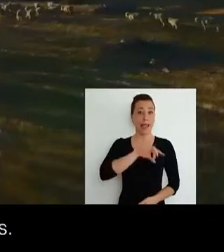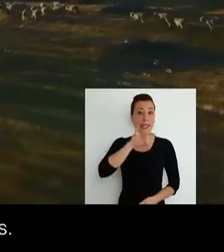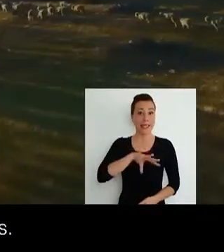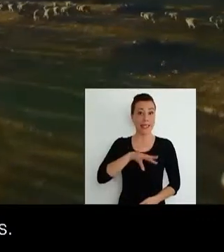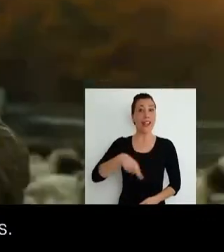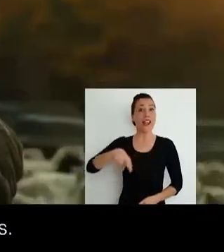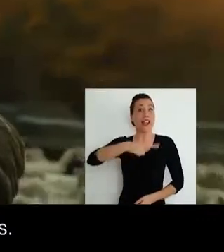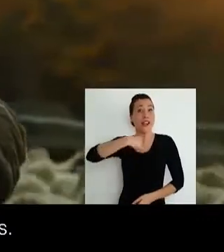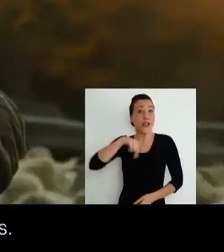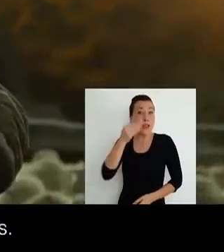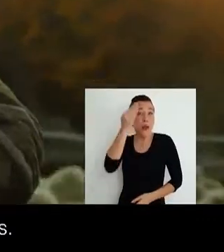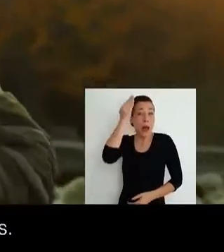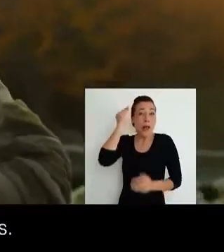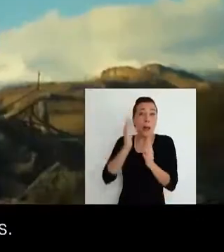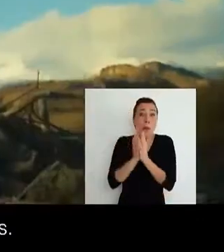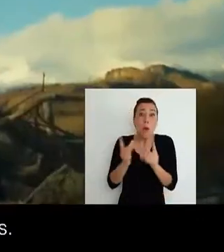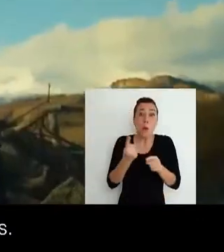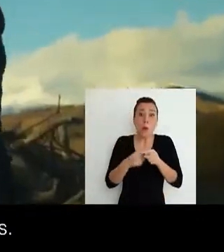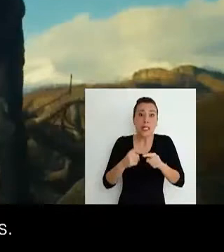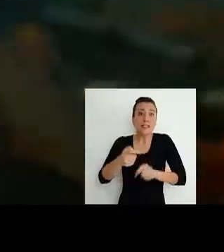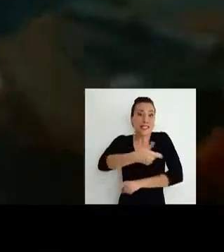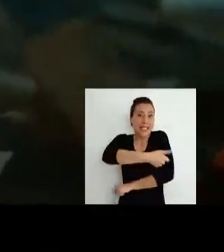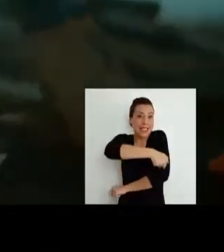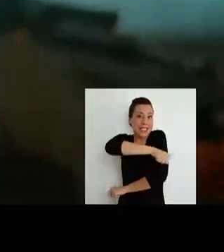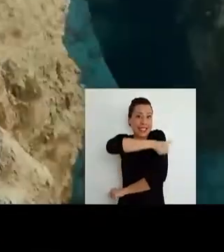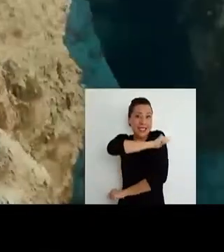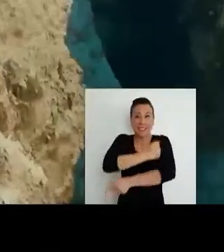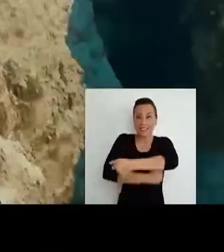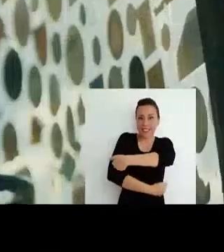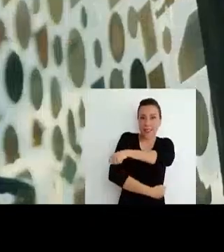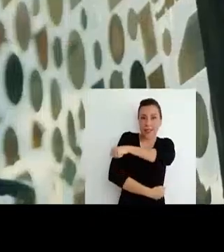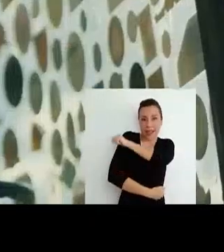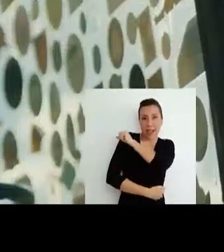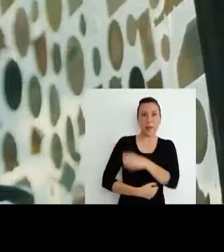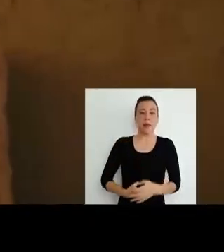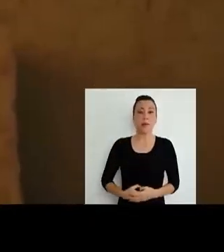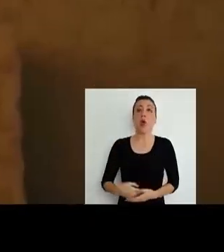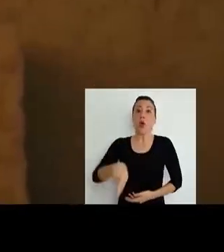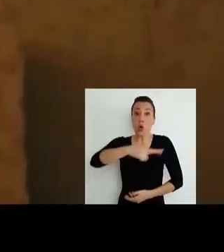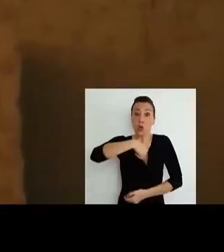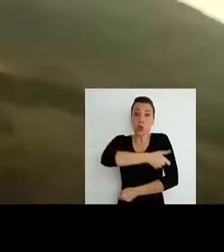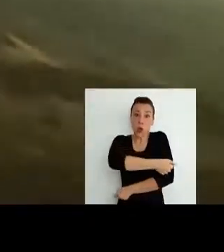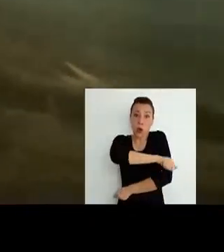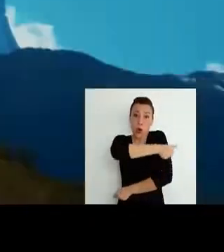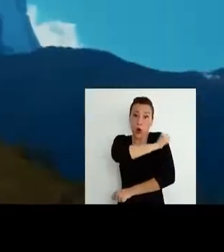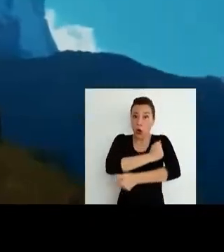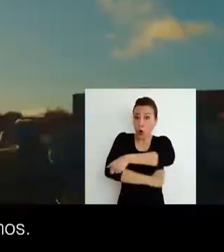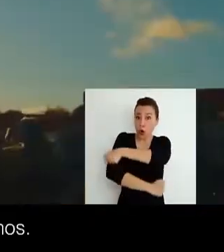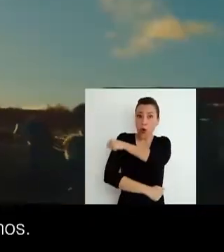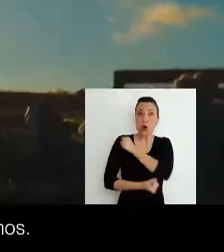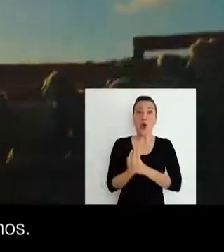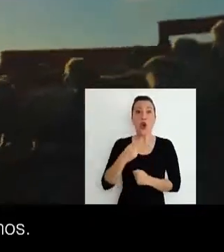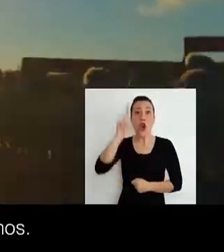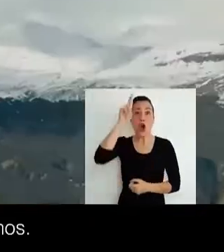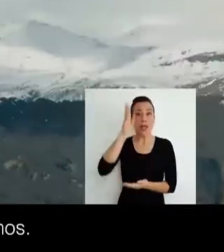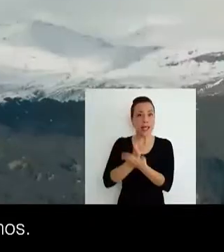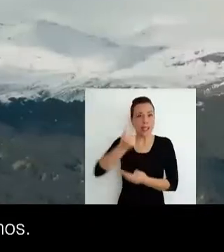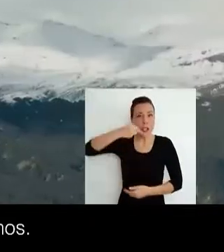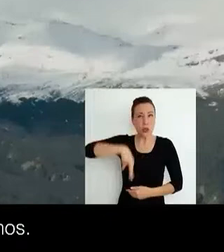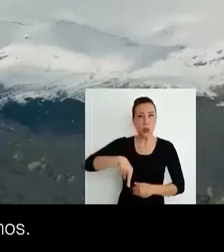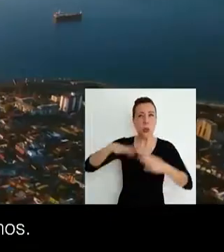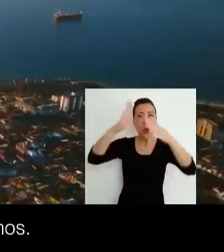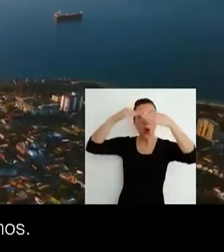Chile mapumeo, rumei yultu kuyin ruenma. Yultu kuyin picumple ka wimapu. Se ple